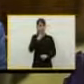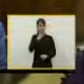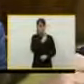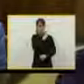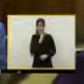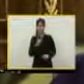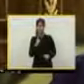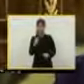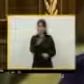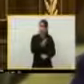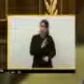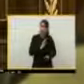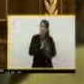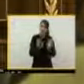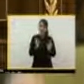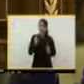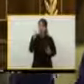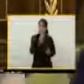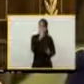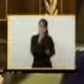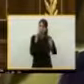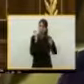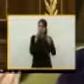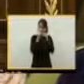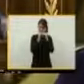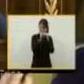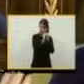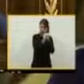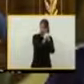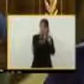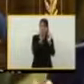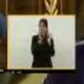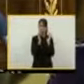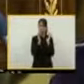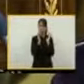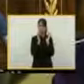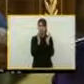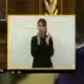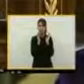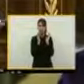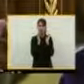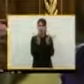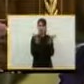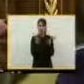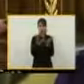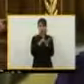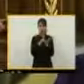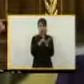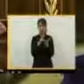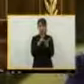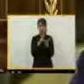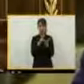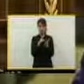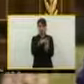seus votos para que siga gobernando o PP. Pero, meu Deus bendito, como vai facer iso o PSOE se o fixese, desfaríase